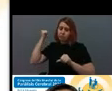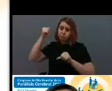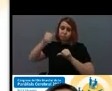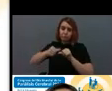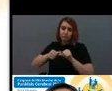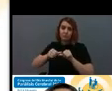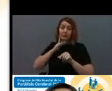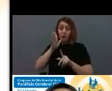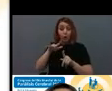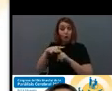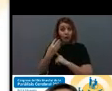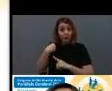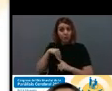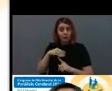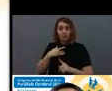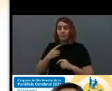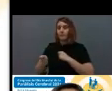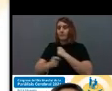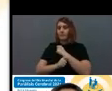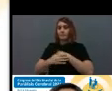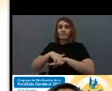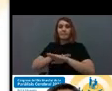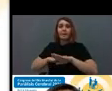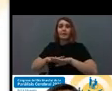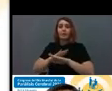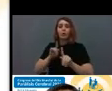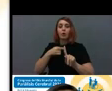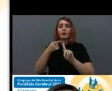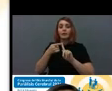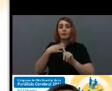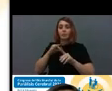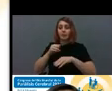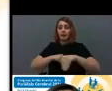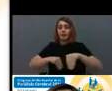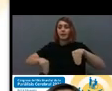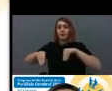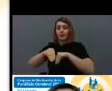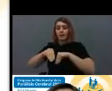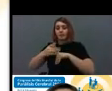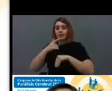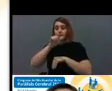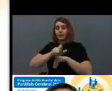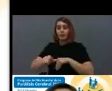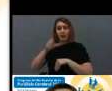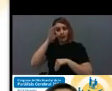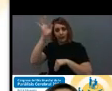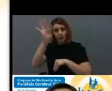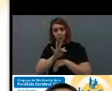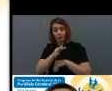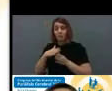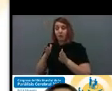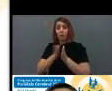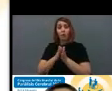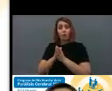este contexto, para mí es clave poder socializar con quienes hoy me escucháis y con el resto de las ponentes, es clave